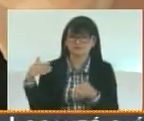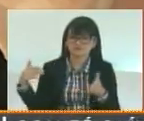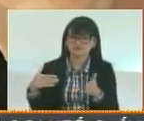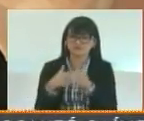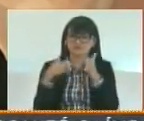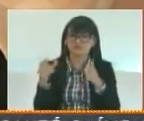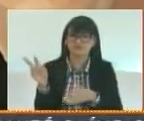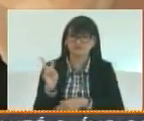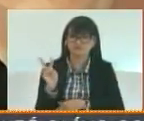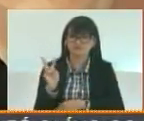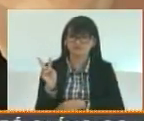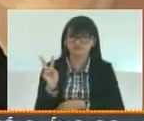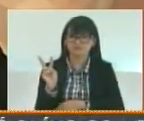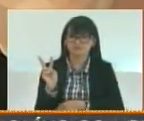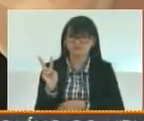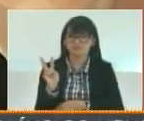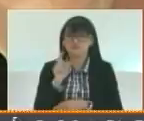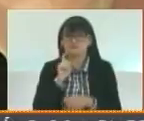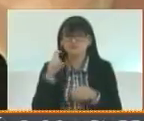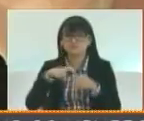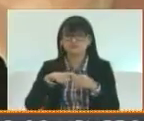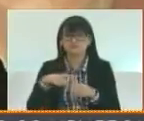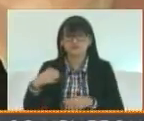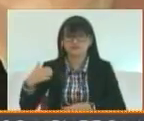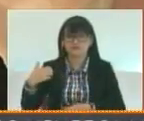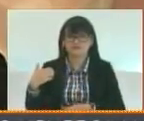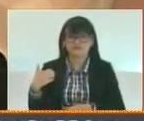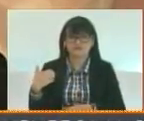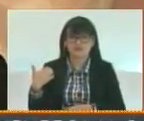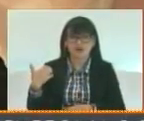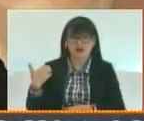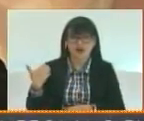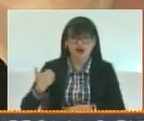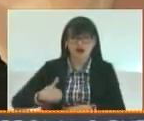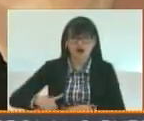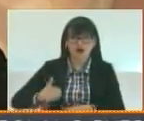Venezuela es Canadá. Canadá